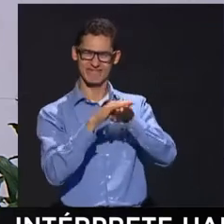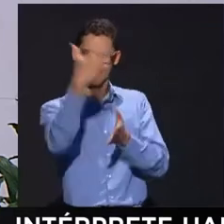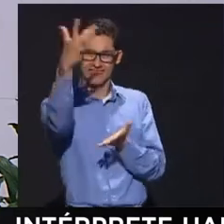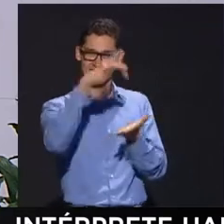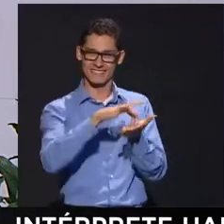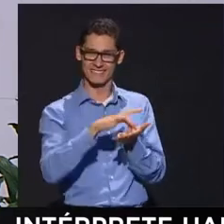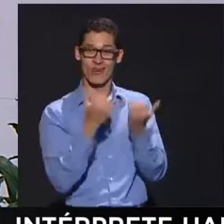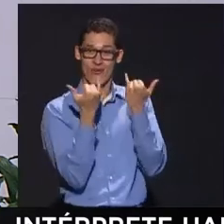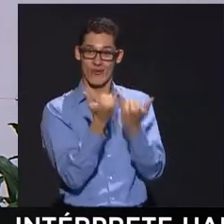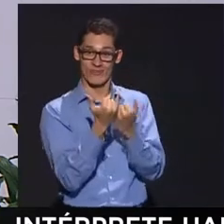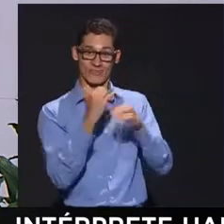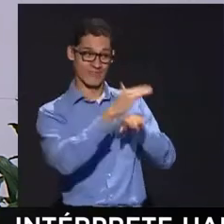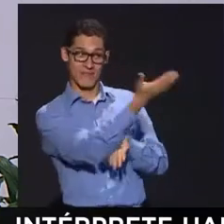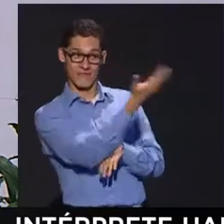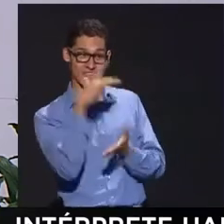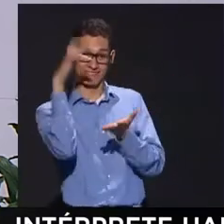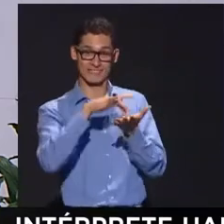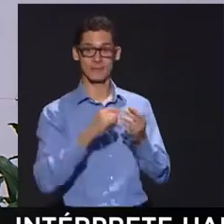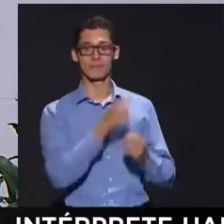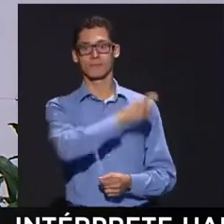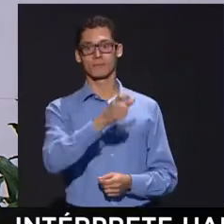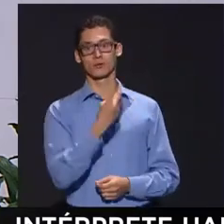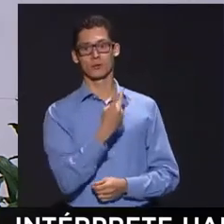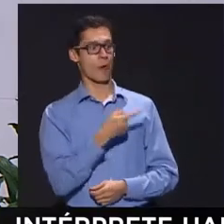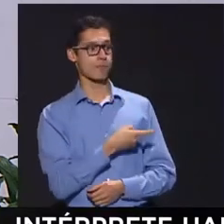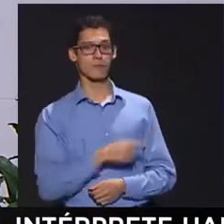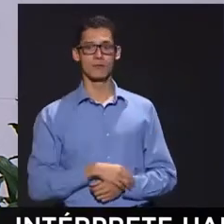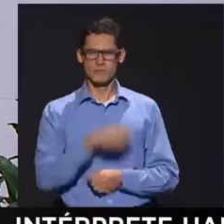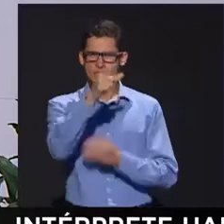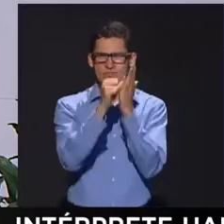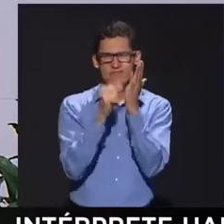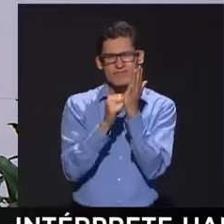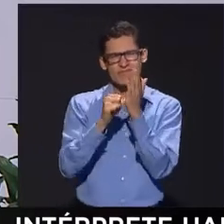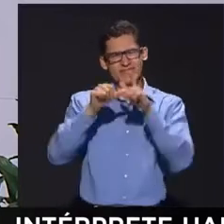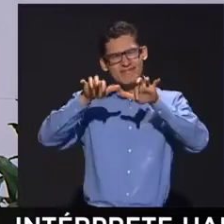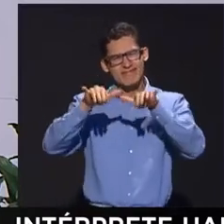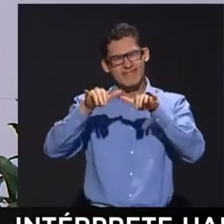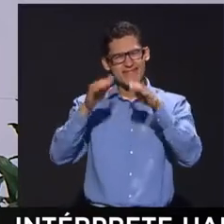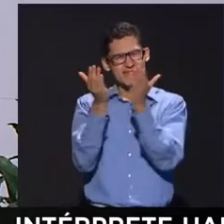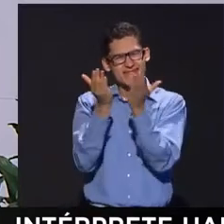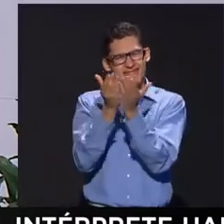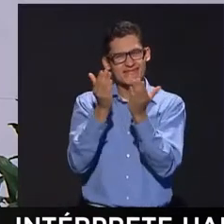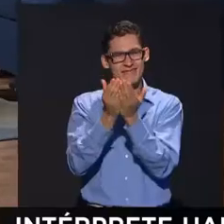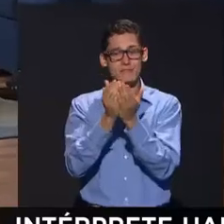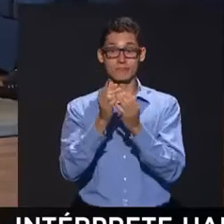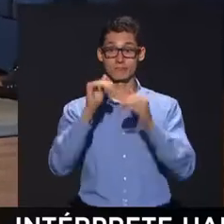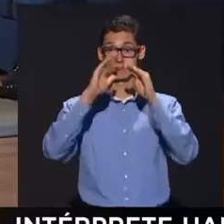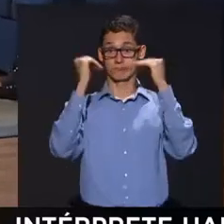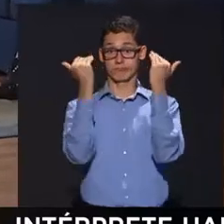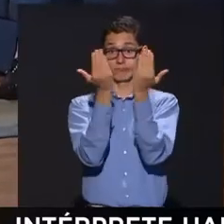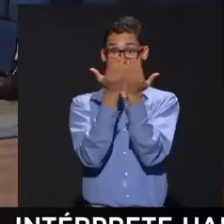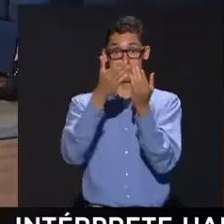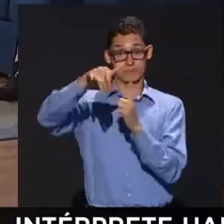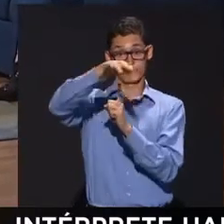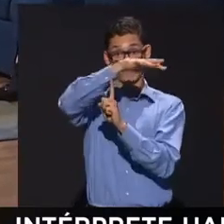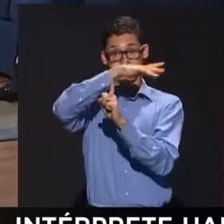parte de la Secretaría de Educación del programa Escuela Entorno Protector y se trata de Natalia Carmona, bienvenida Natalia, y